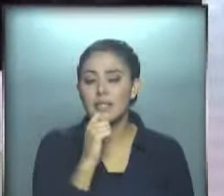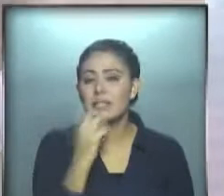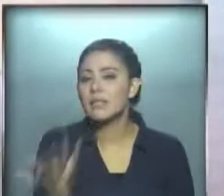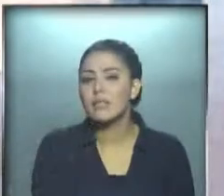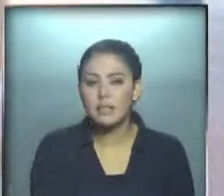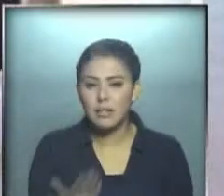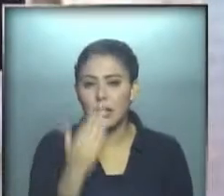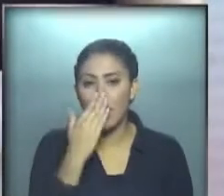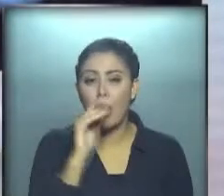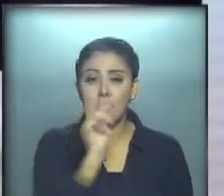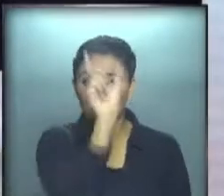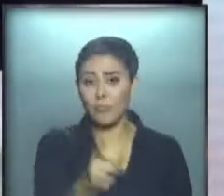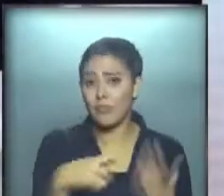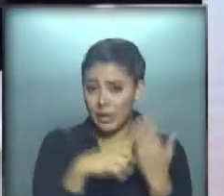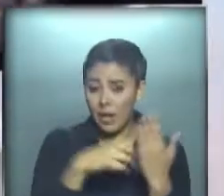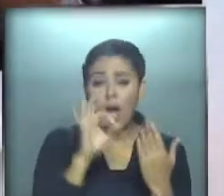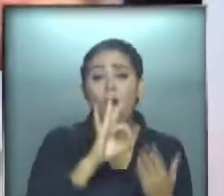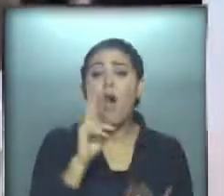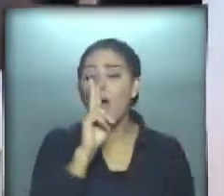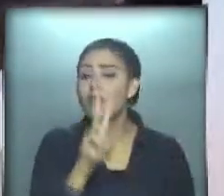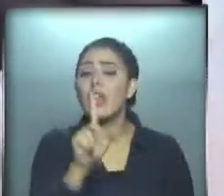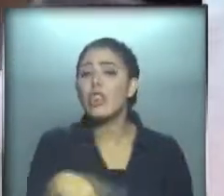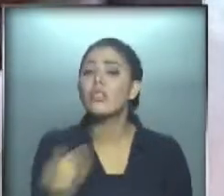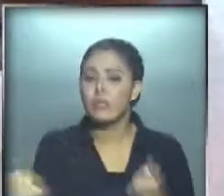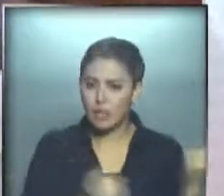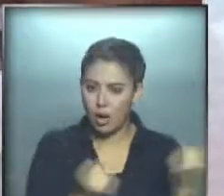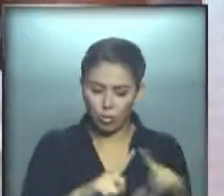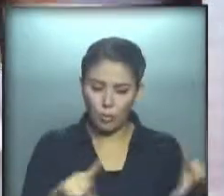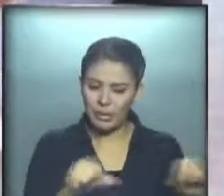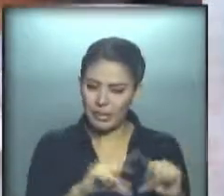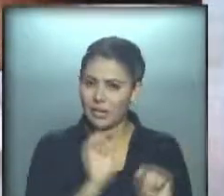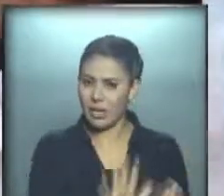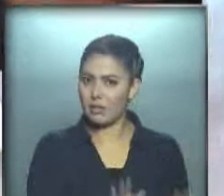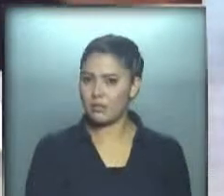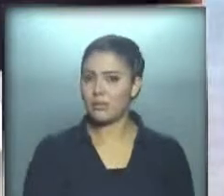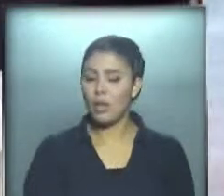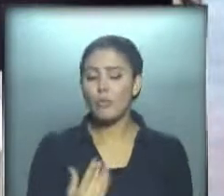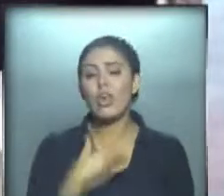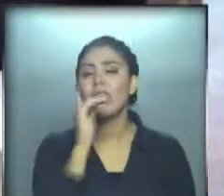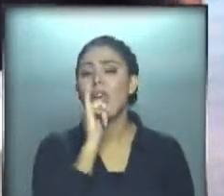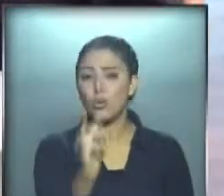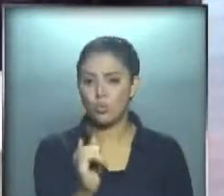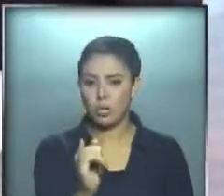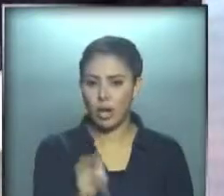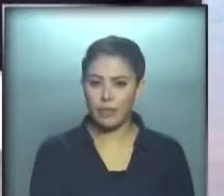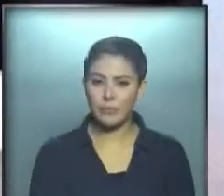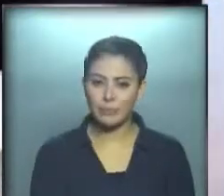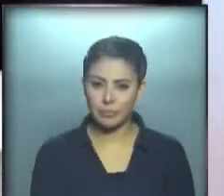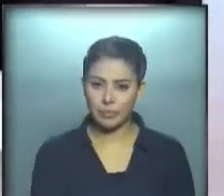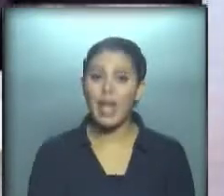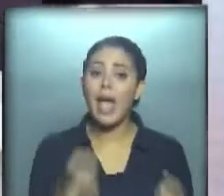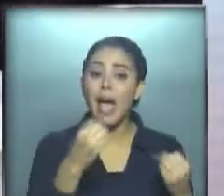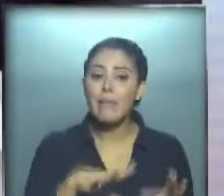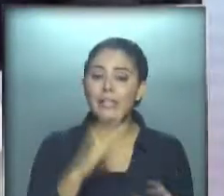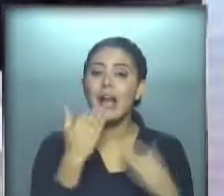justamente a un propio Campagnoli, o ver cuál es la procedencia de ese coche. Y esta denuncia, la idea, por supuesto, es a partir de